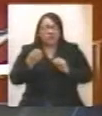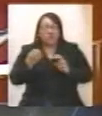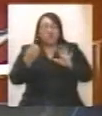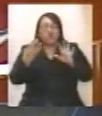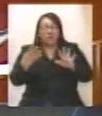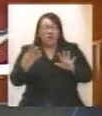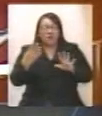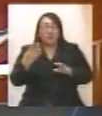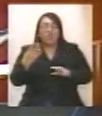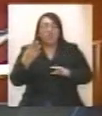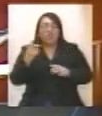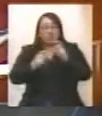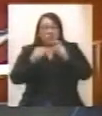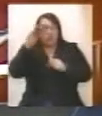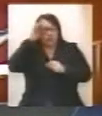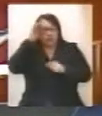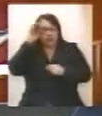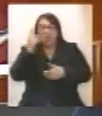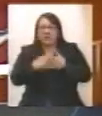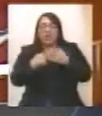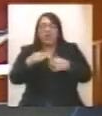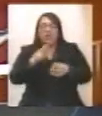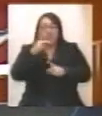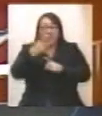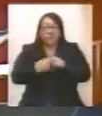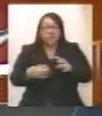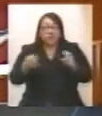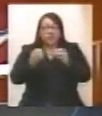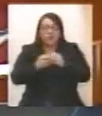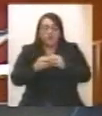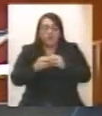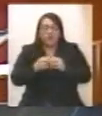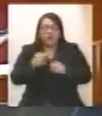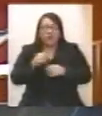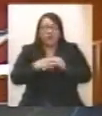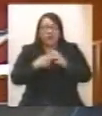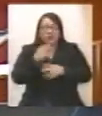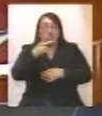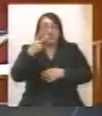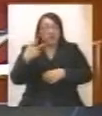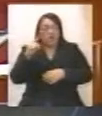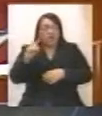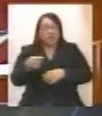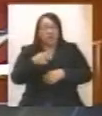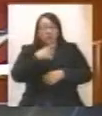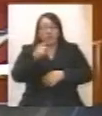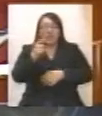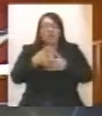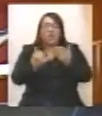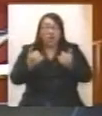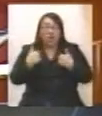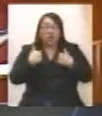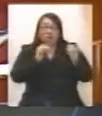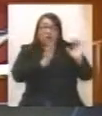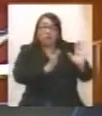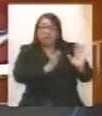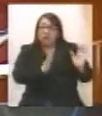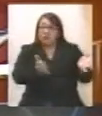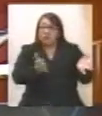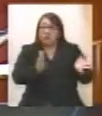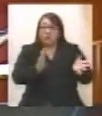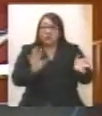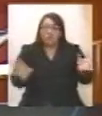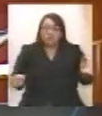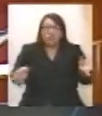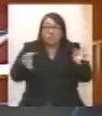6.909 efectivos, que se sumarán a los 23.100 que hoy están actuando.